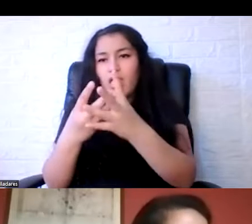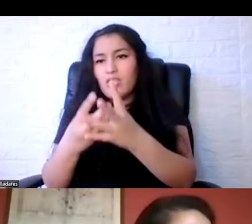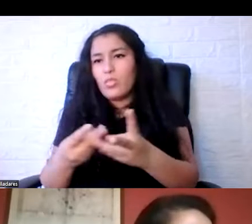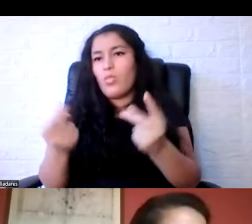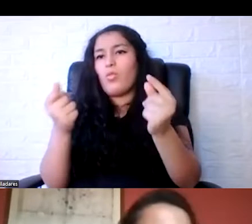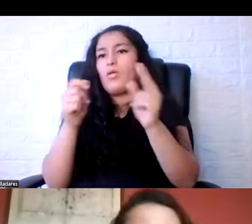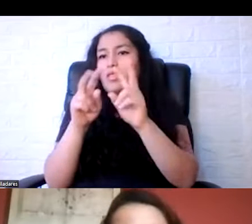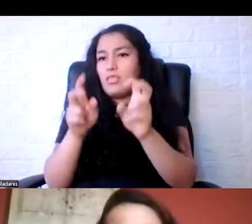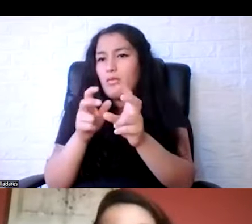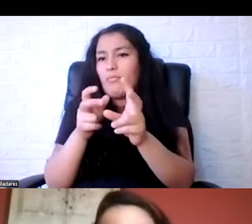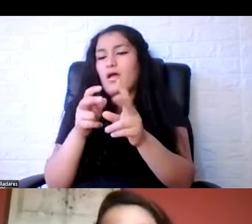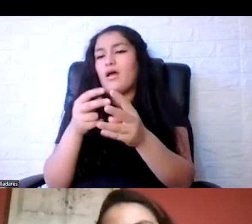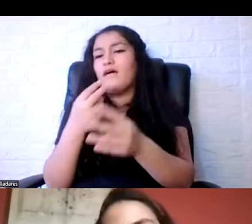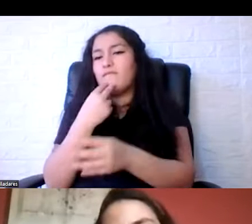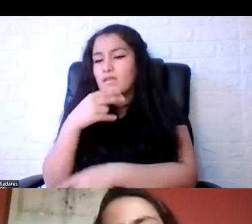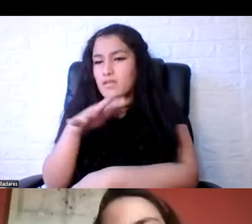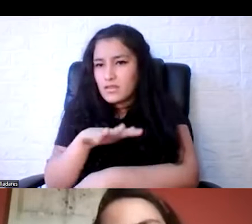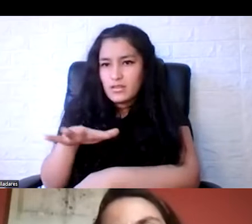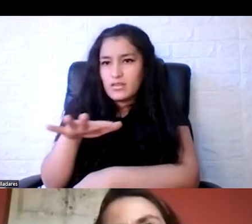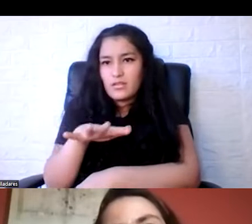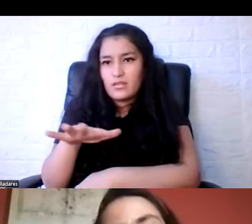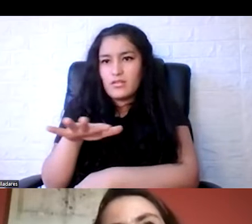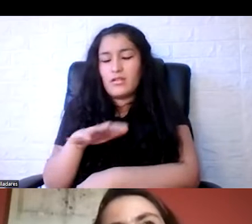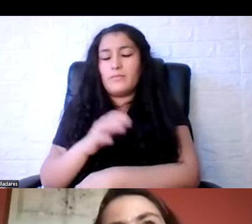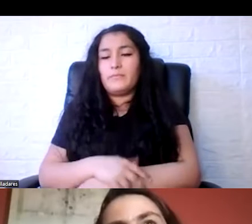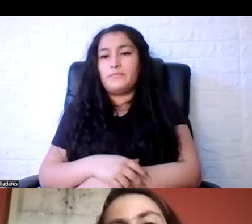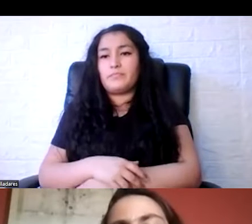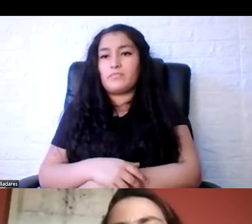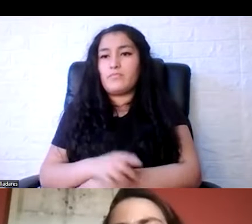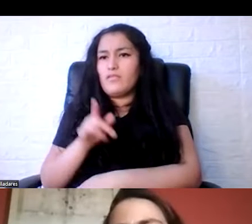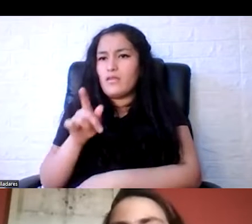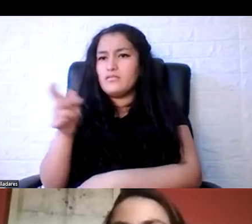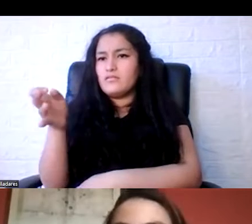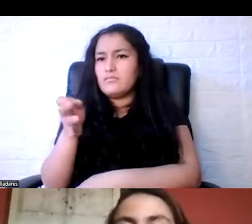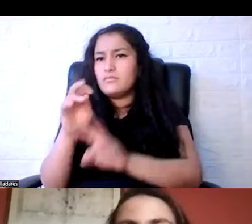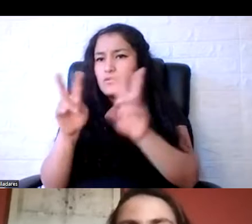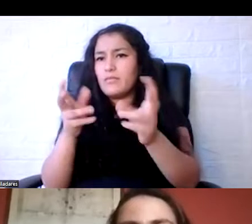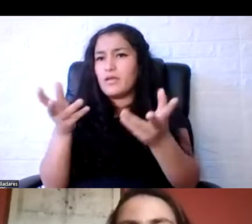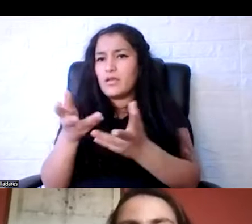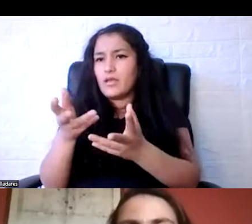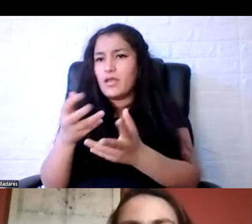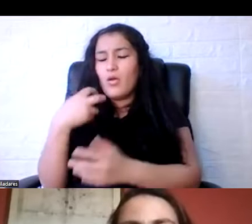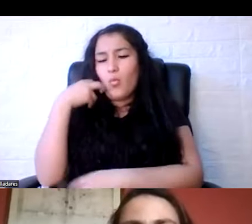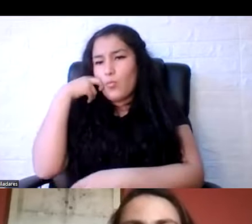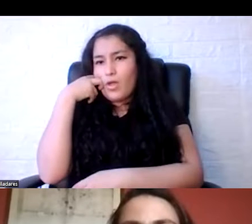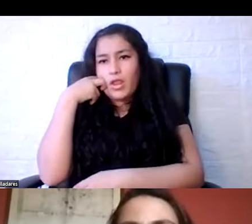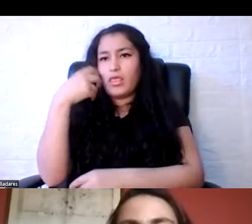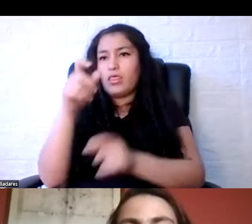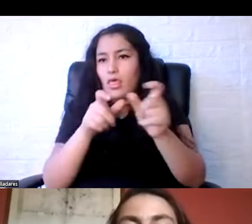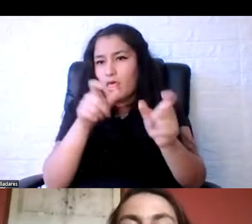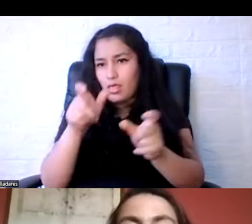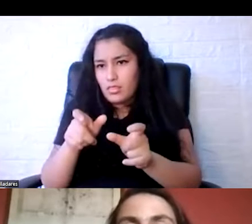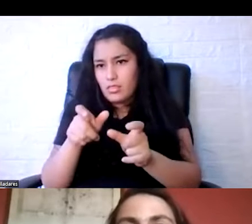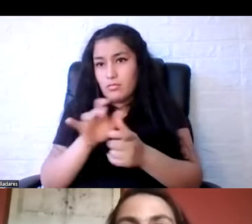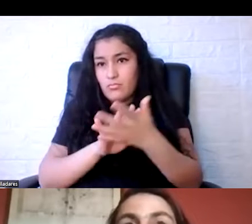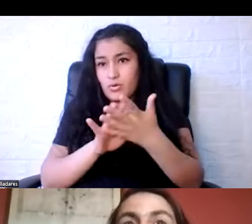hace Isabel Stenger a un libro de Anna Zink, ella habla de la humanidad y dice, aquí no voy a incorporar una perspectiva